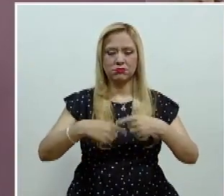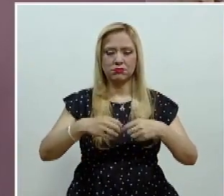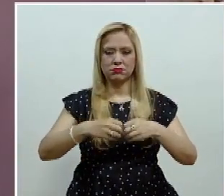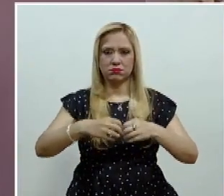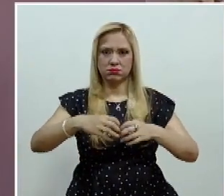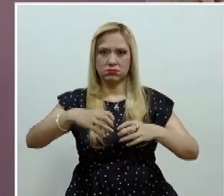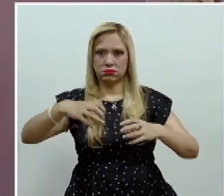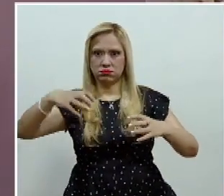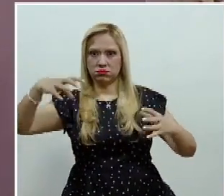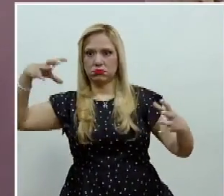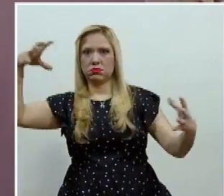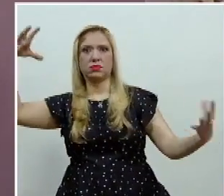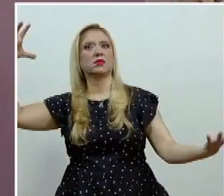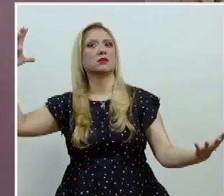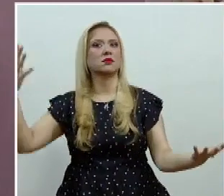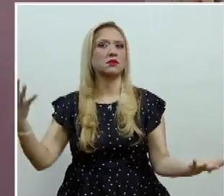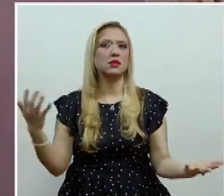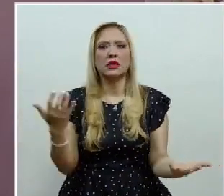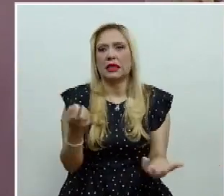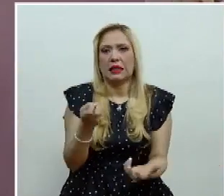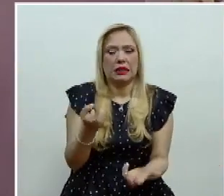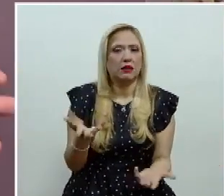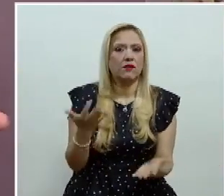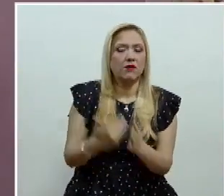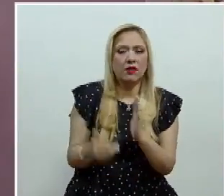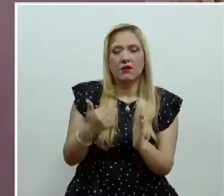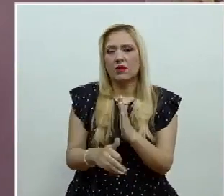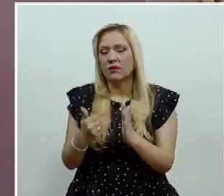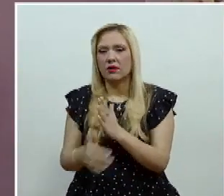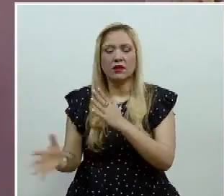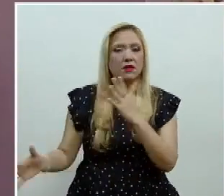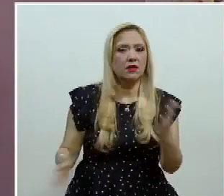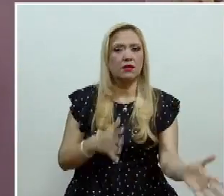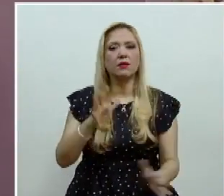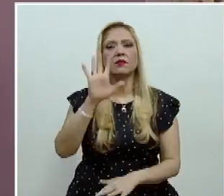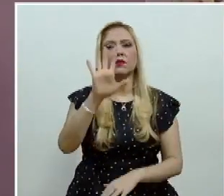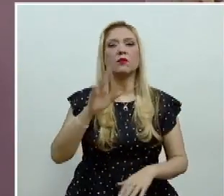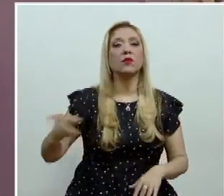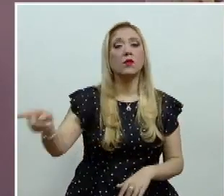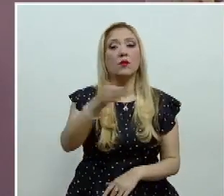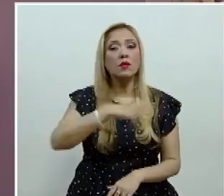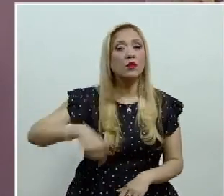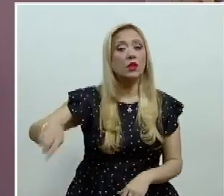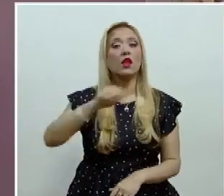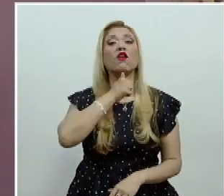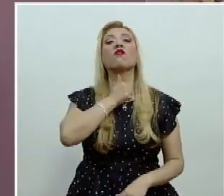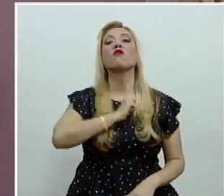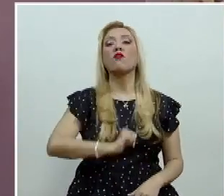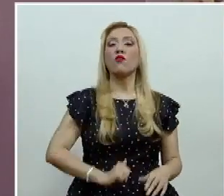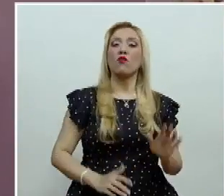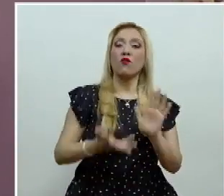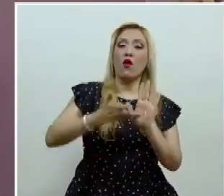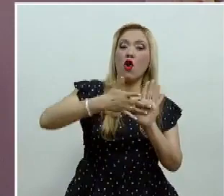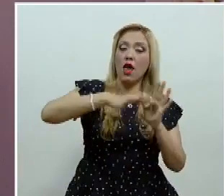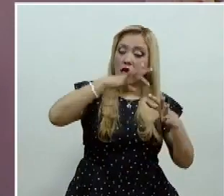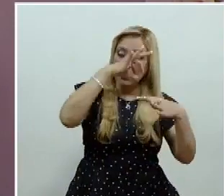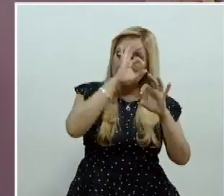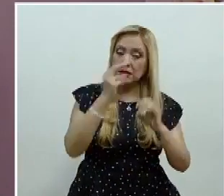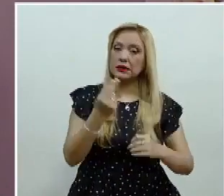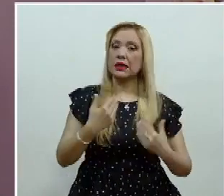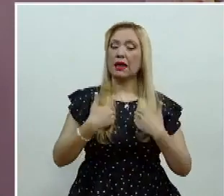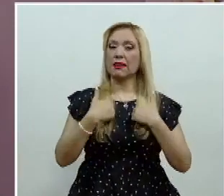proceso. Obviamente para esto necesitamos algo muy básico, que es que las y los forenses entendamos los alcances de nuestra ciencia,